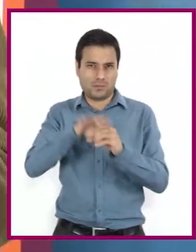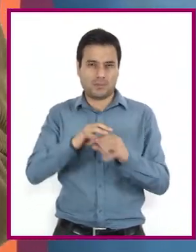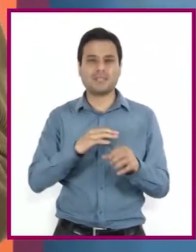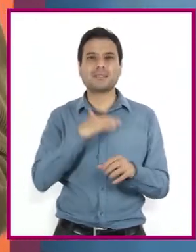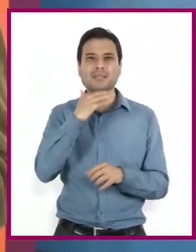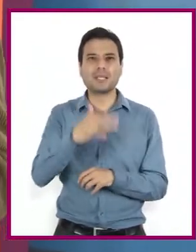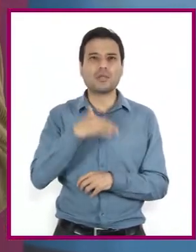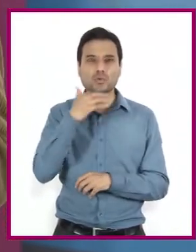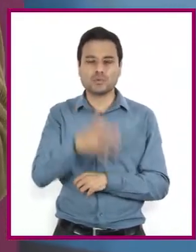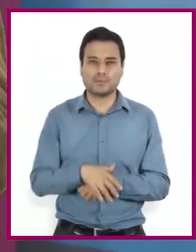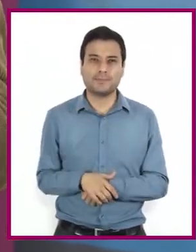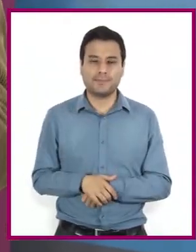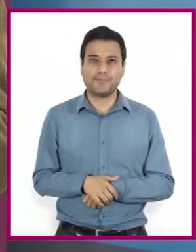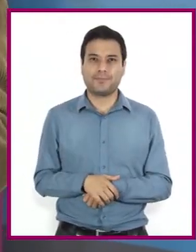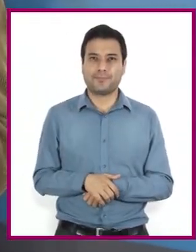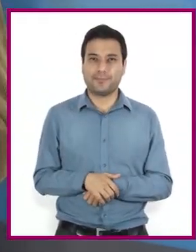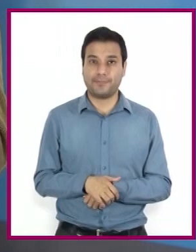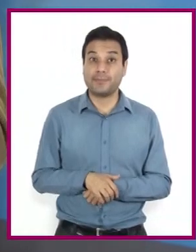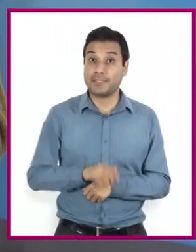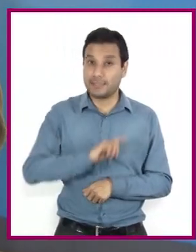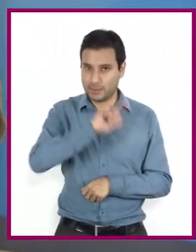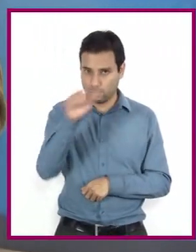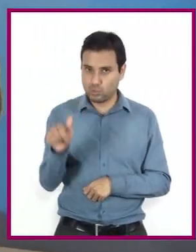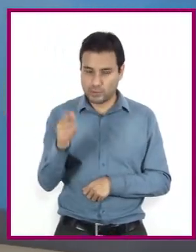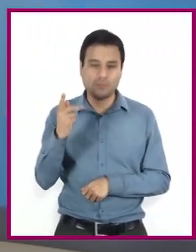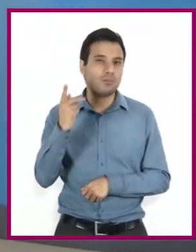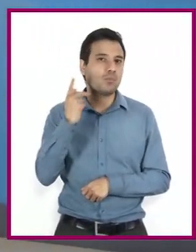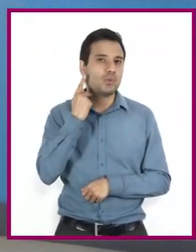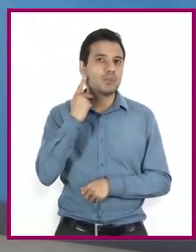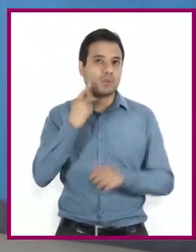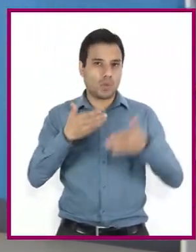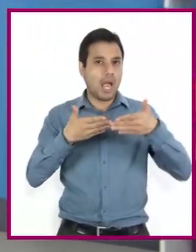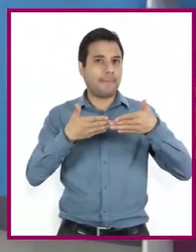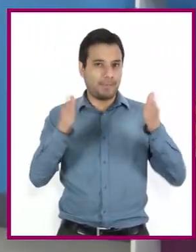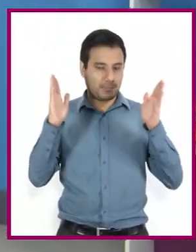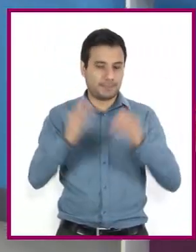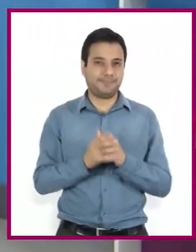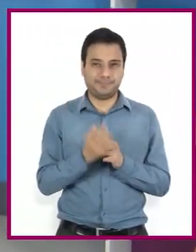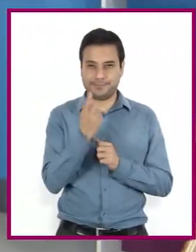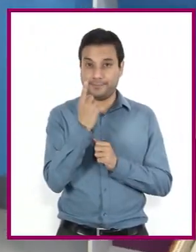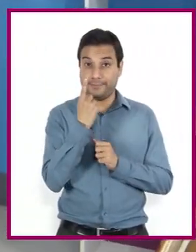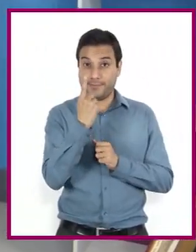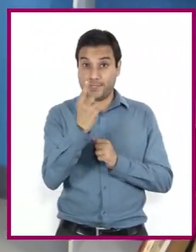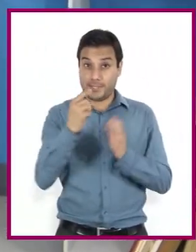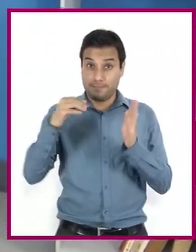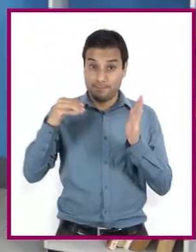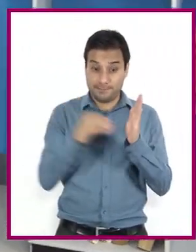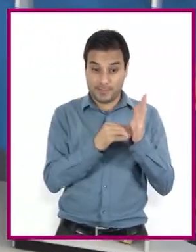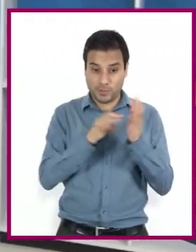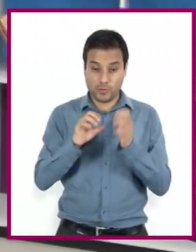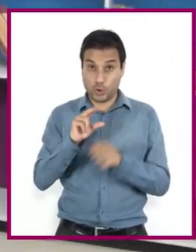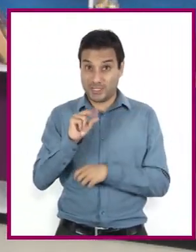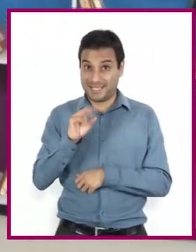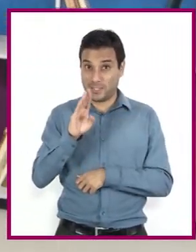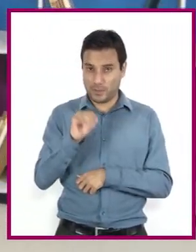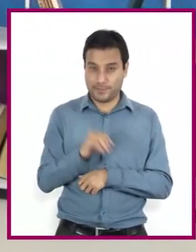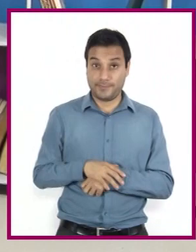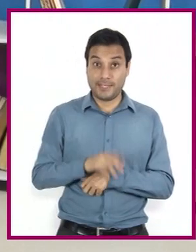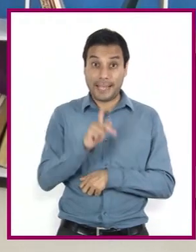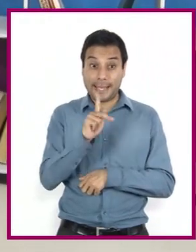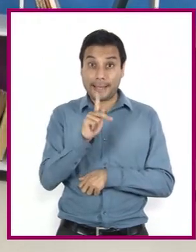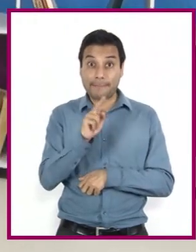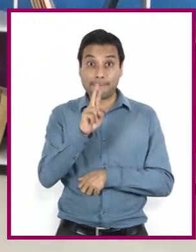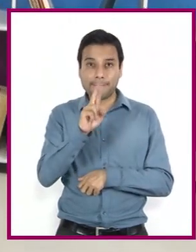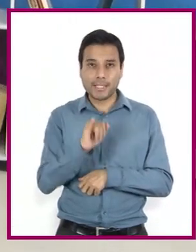tuvo repercusiones en la apertura política. Así, en 1989, el PRI se